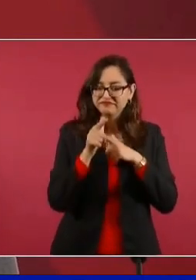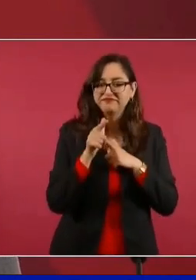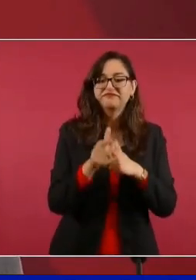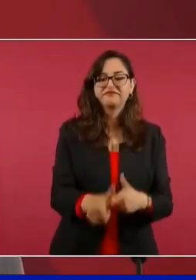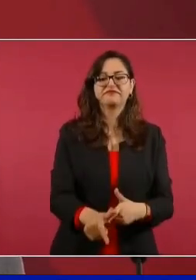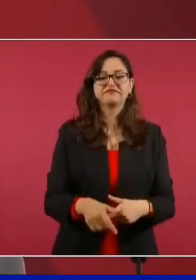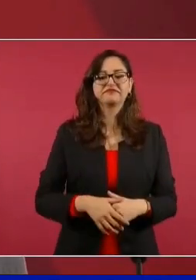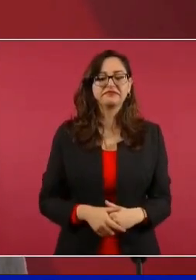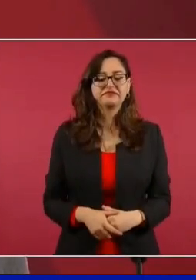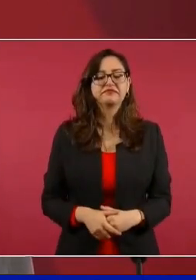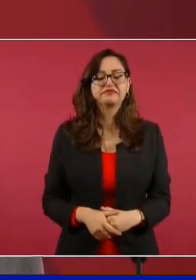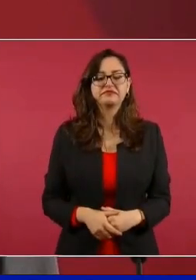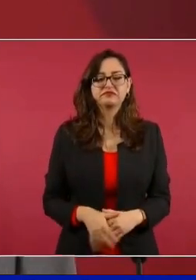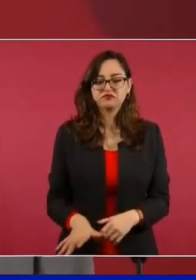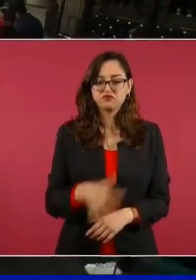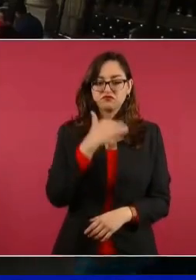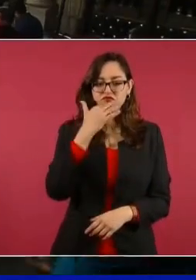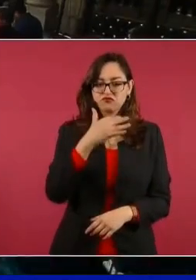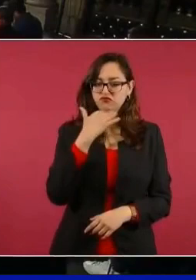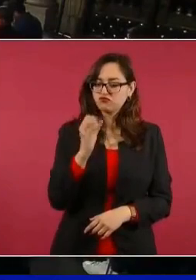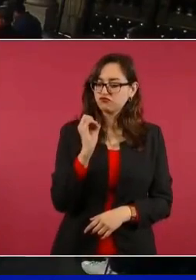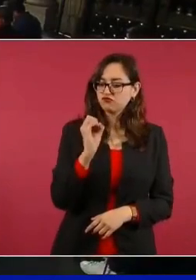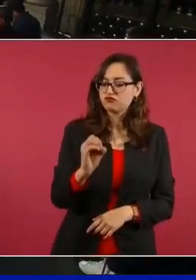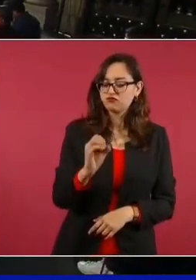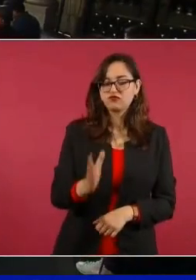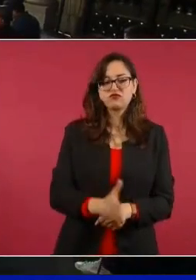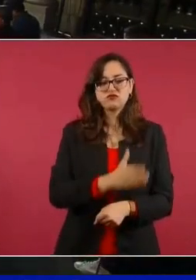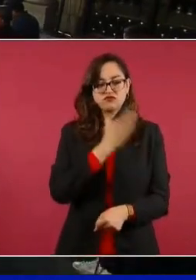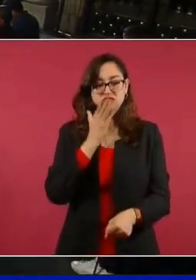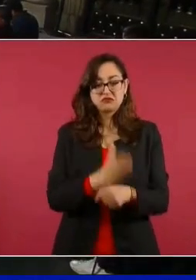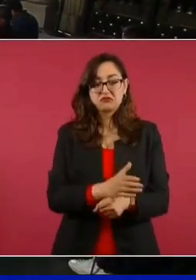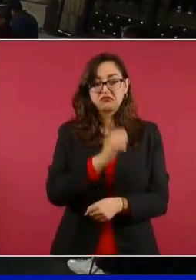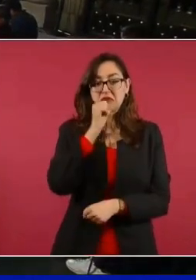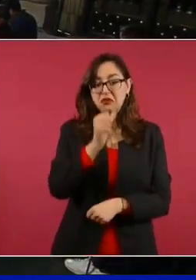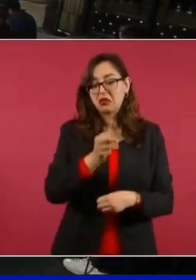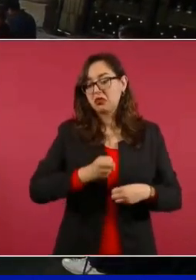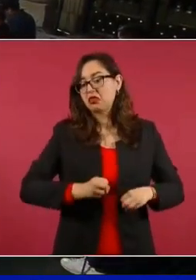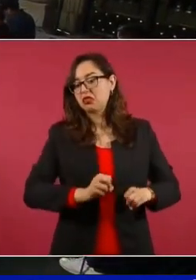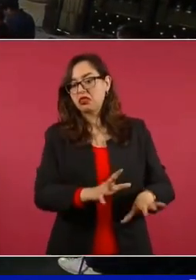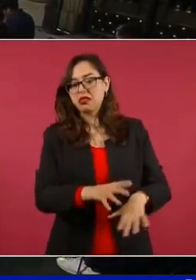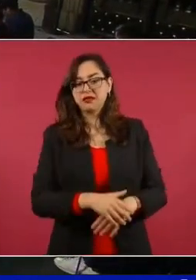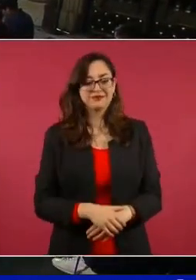Cero corrupción, cero impunidad.